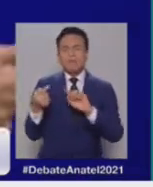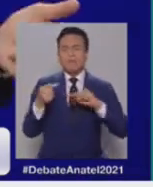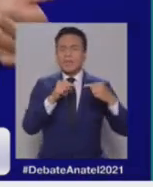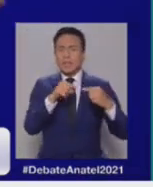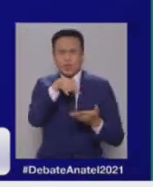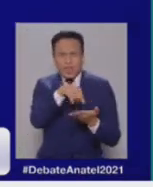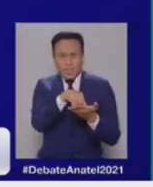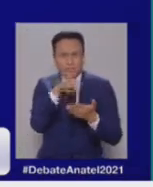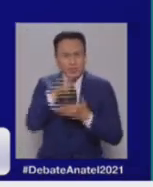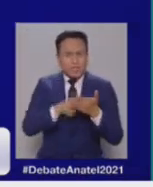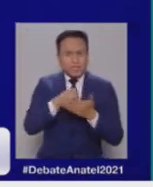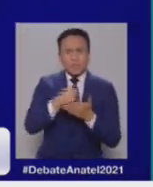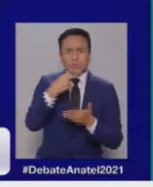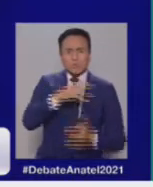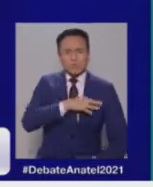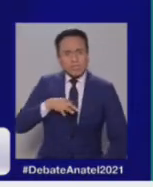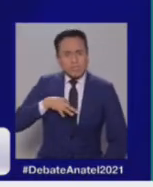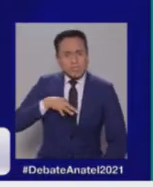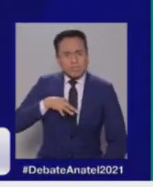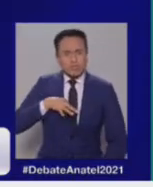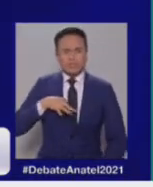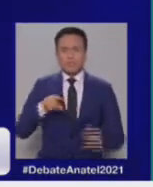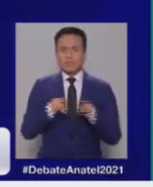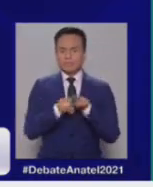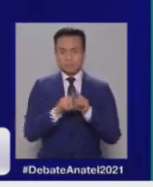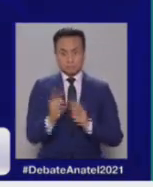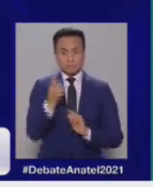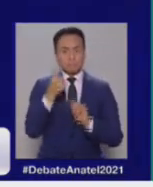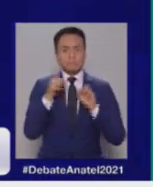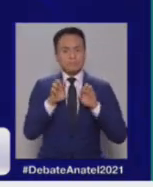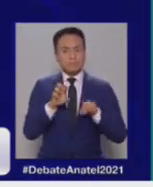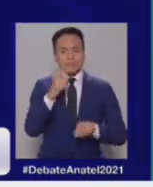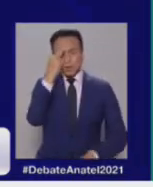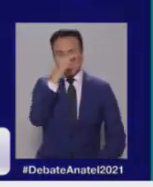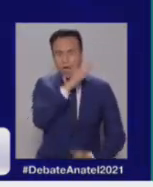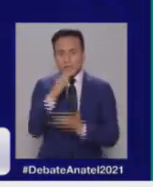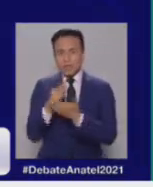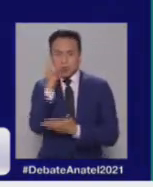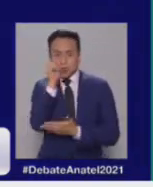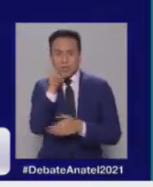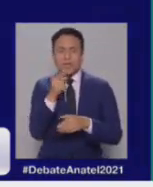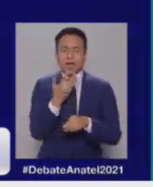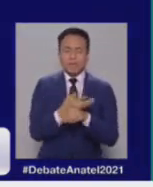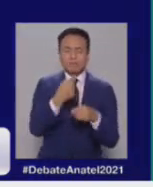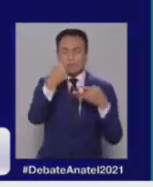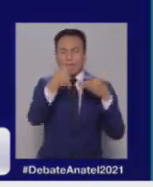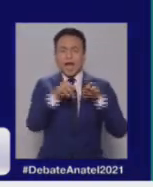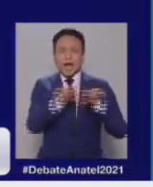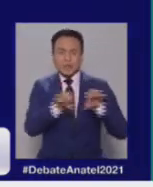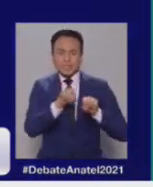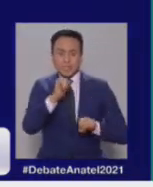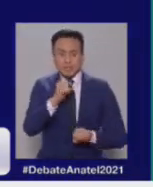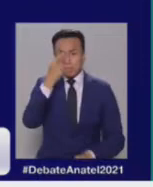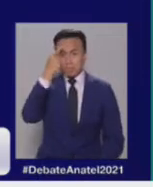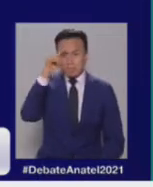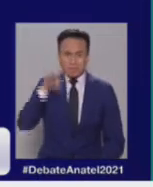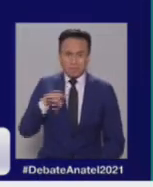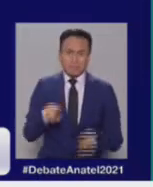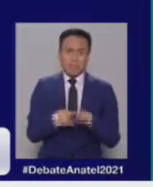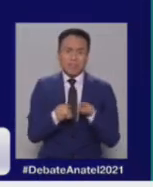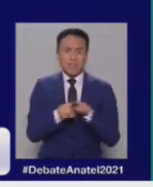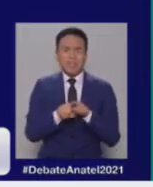que debemos tomar este domingo, donde participar es fundamental, donde ir a votar es un